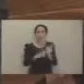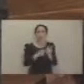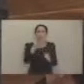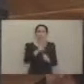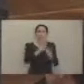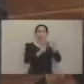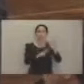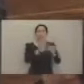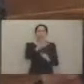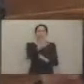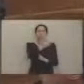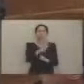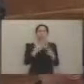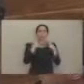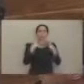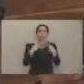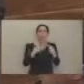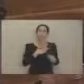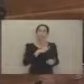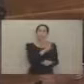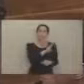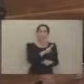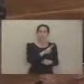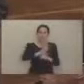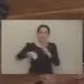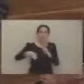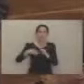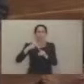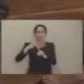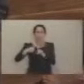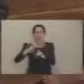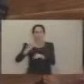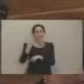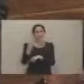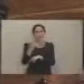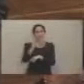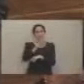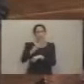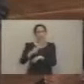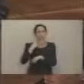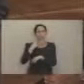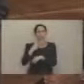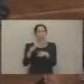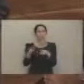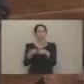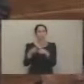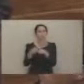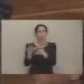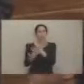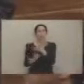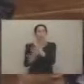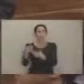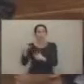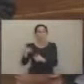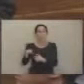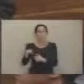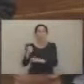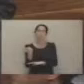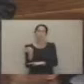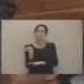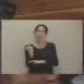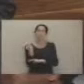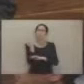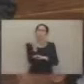diputados del PP votaron, pero hubo otros tres del grupo mixto, en este caso, que también